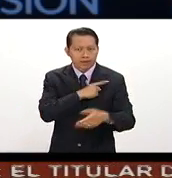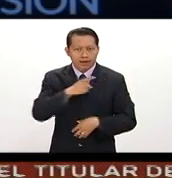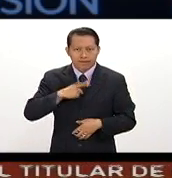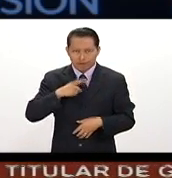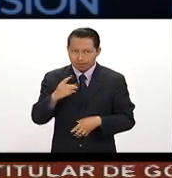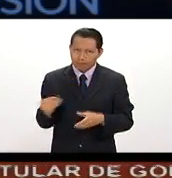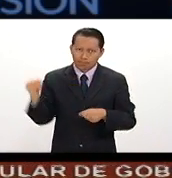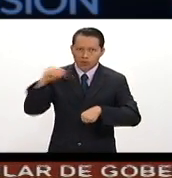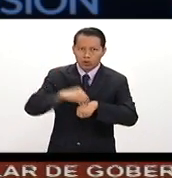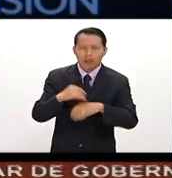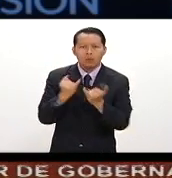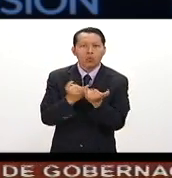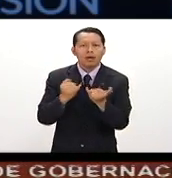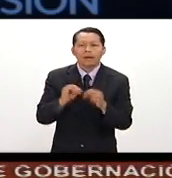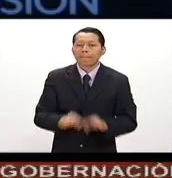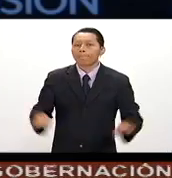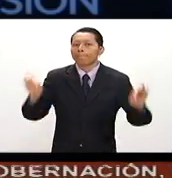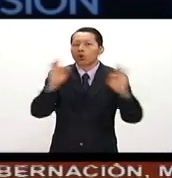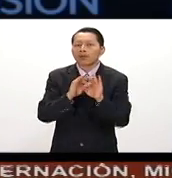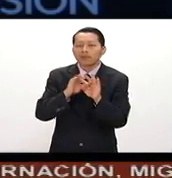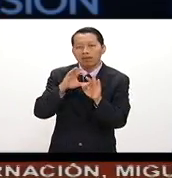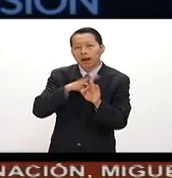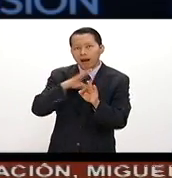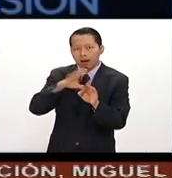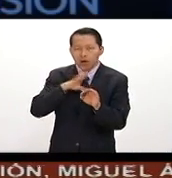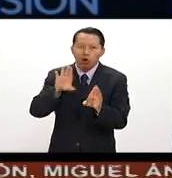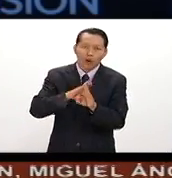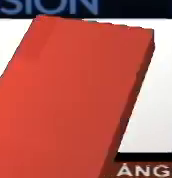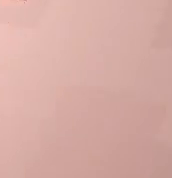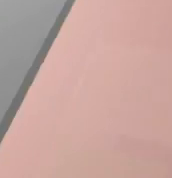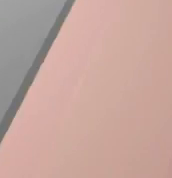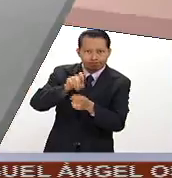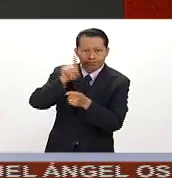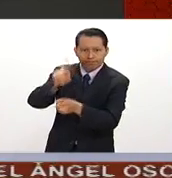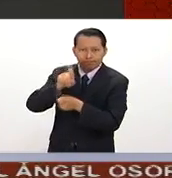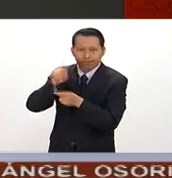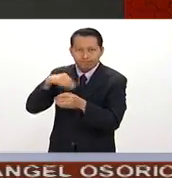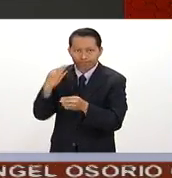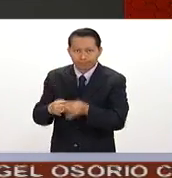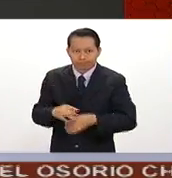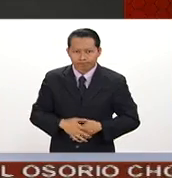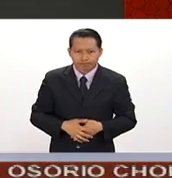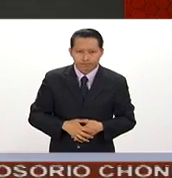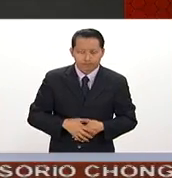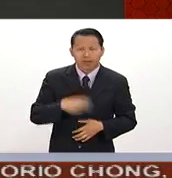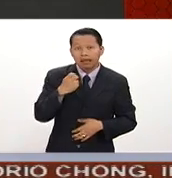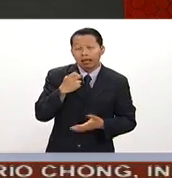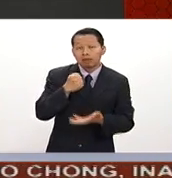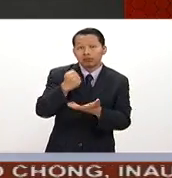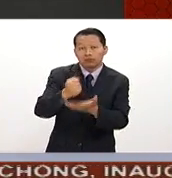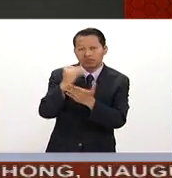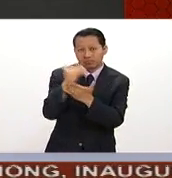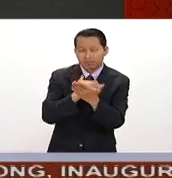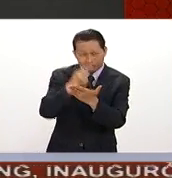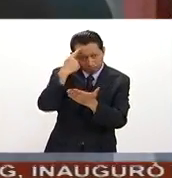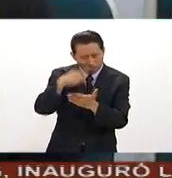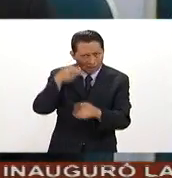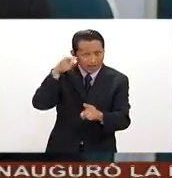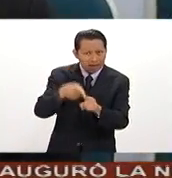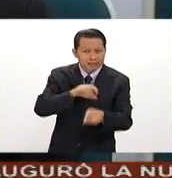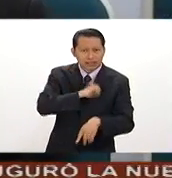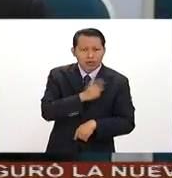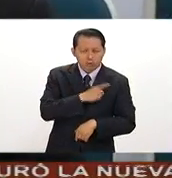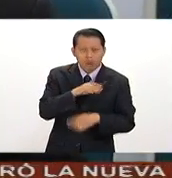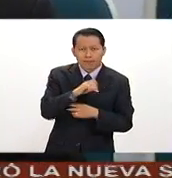de manera muy importante sus ingresos tributarios. Sobre el recorte presupuestal para el sector salud, Miquel